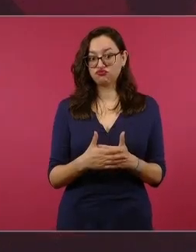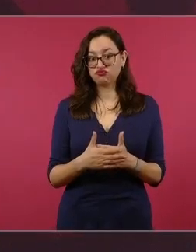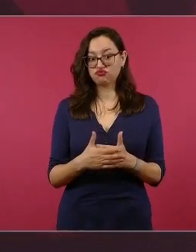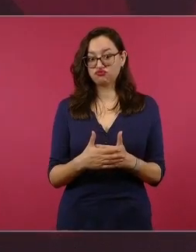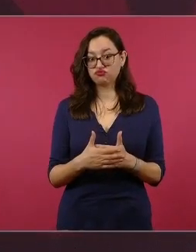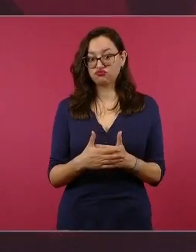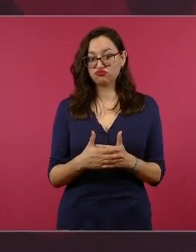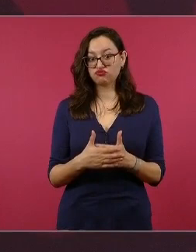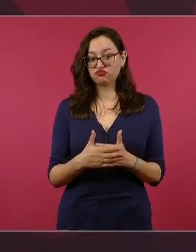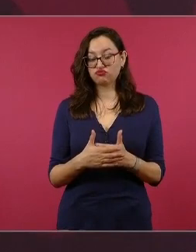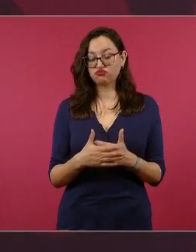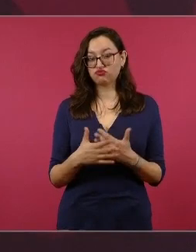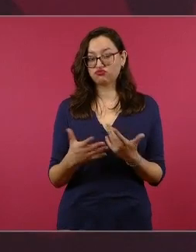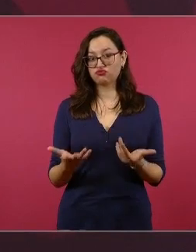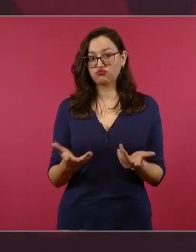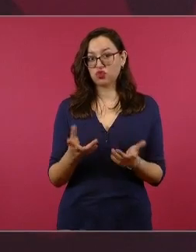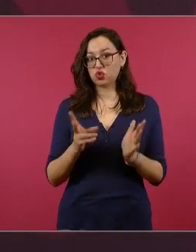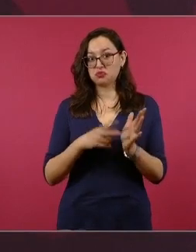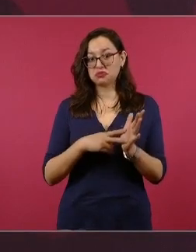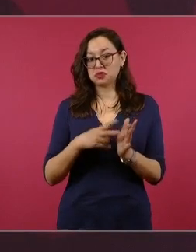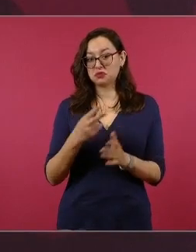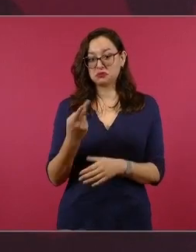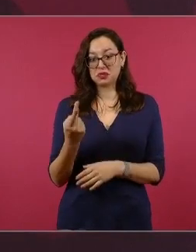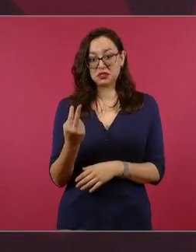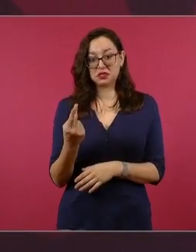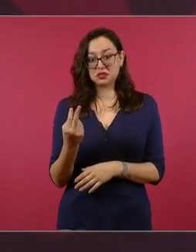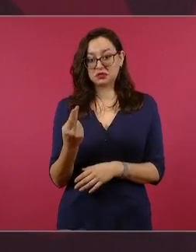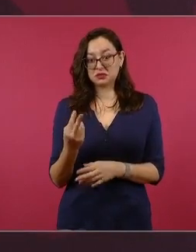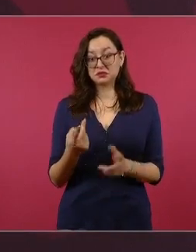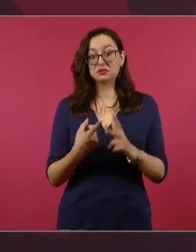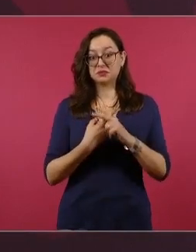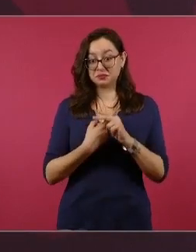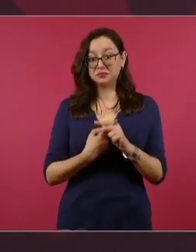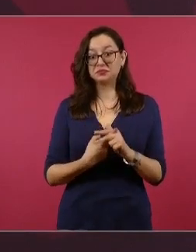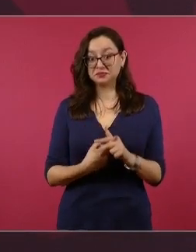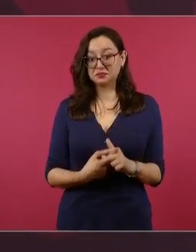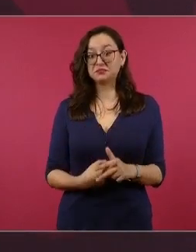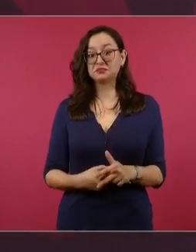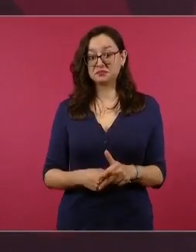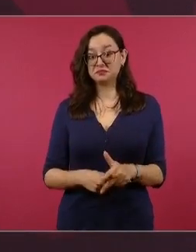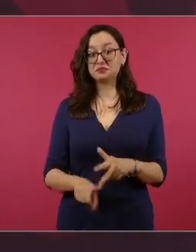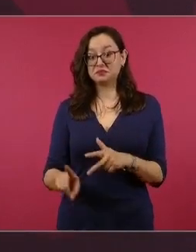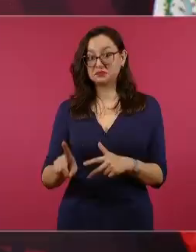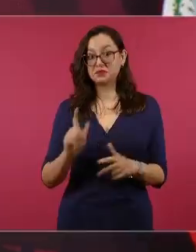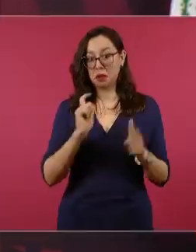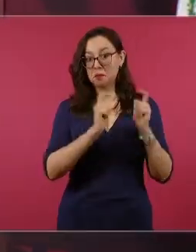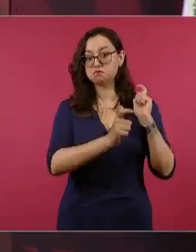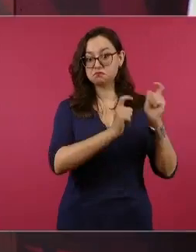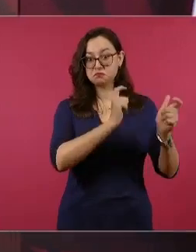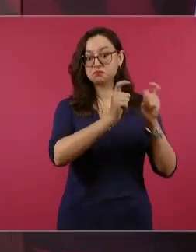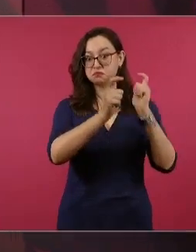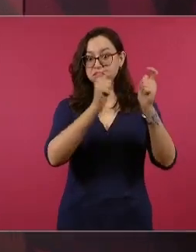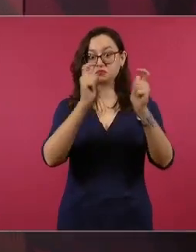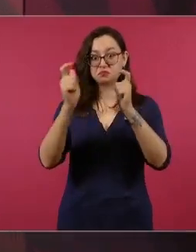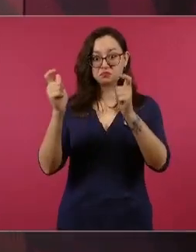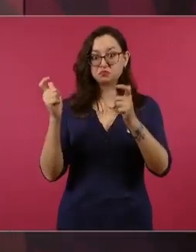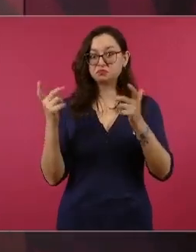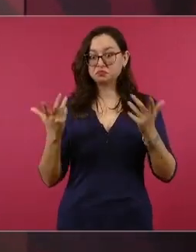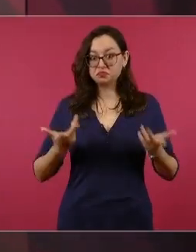principios del año próximo, ya empieza este programa.